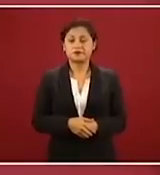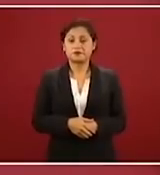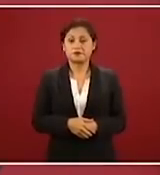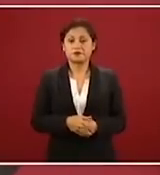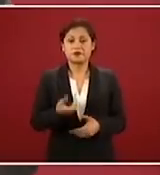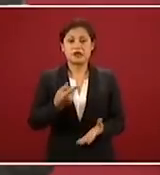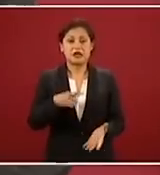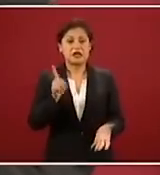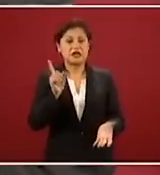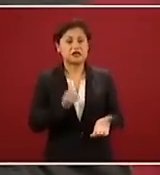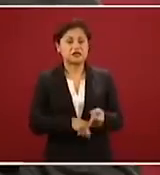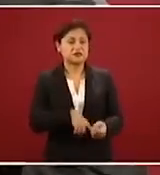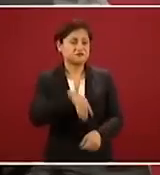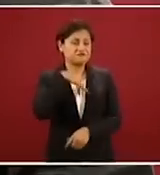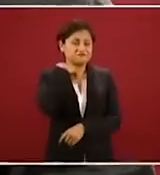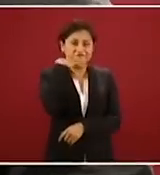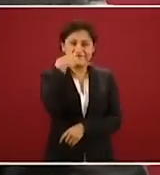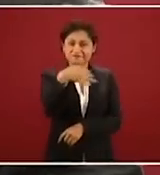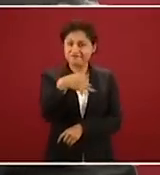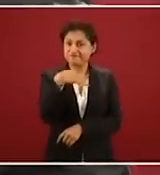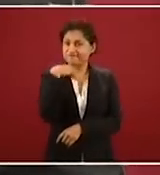corrupción en alta,